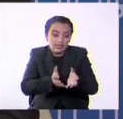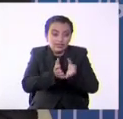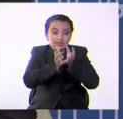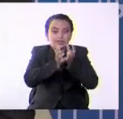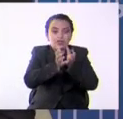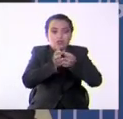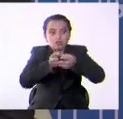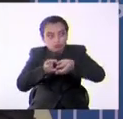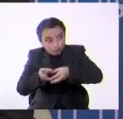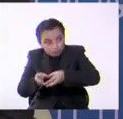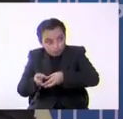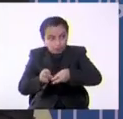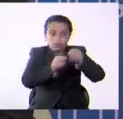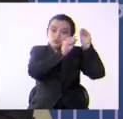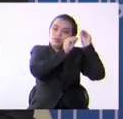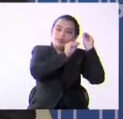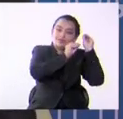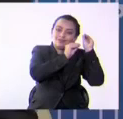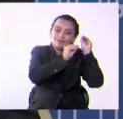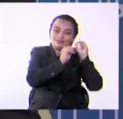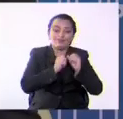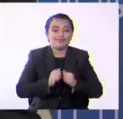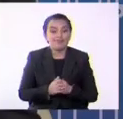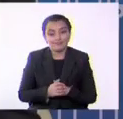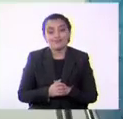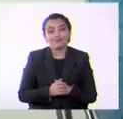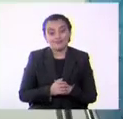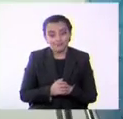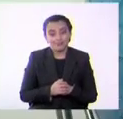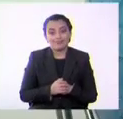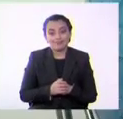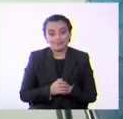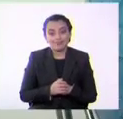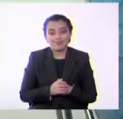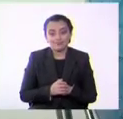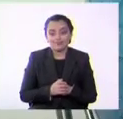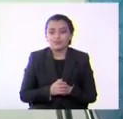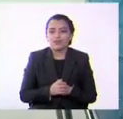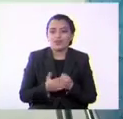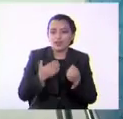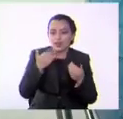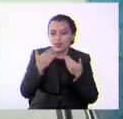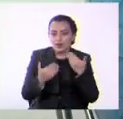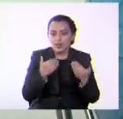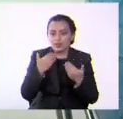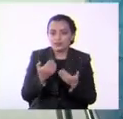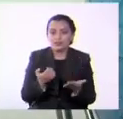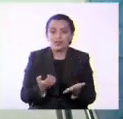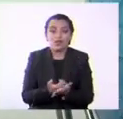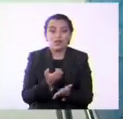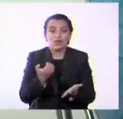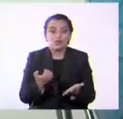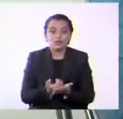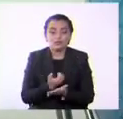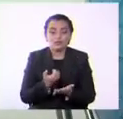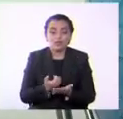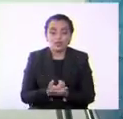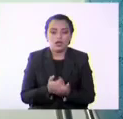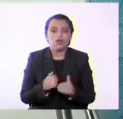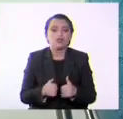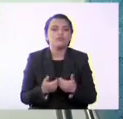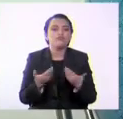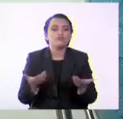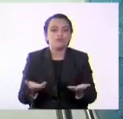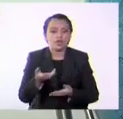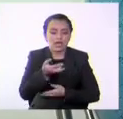de los empresarios o de la empresa. Y hablando un poco, Candy, acerca de la economía y cómo es la repartición también de los